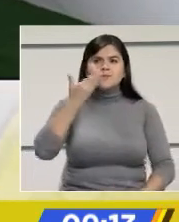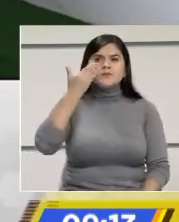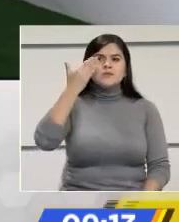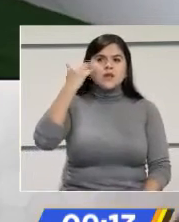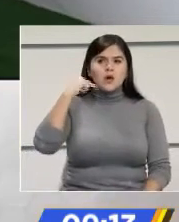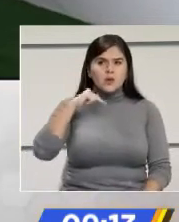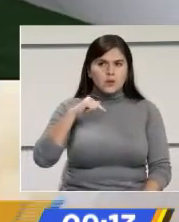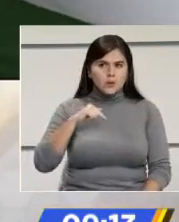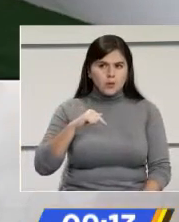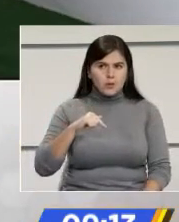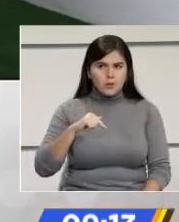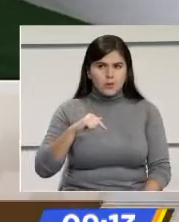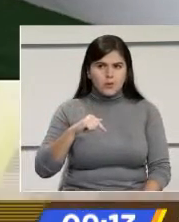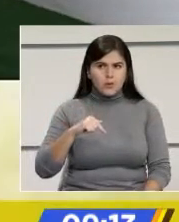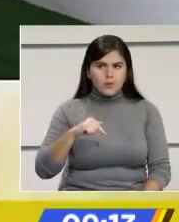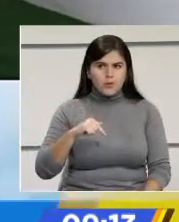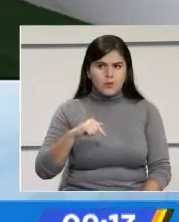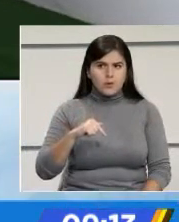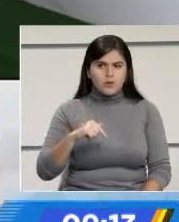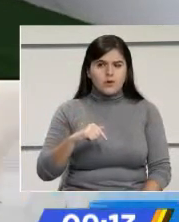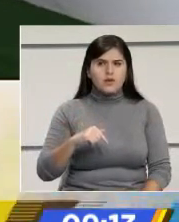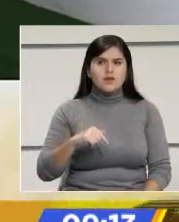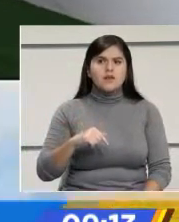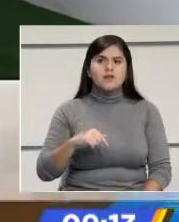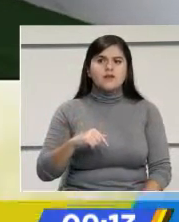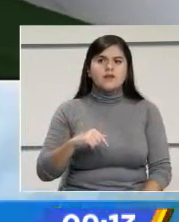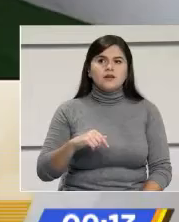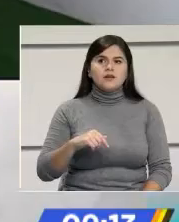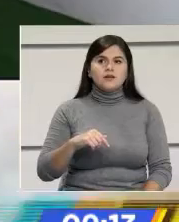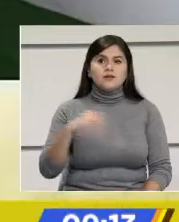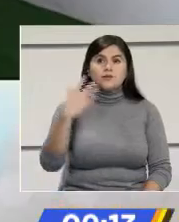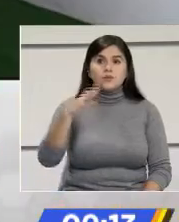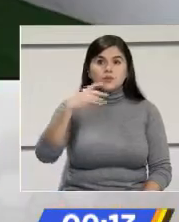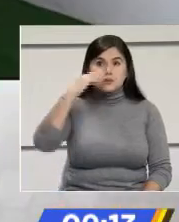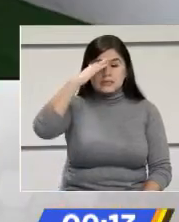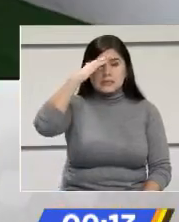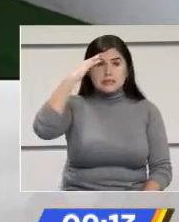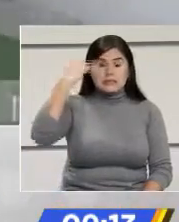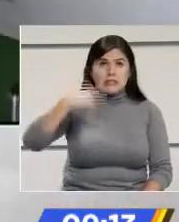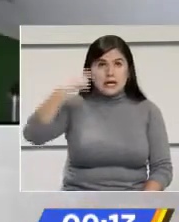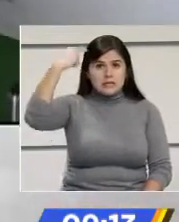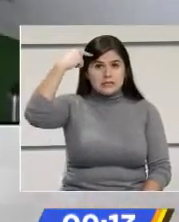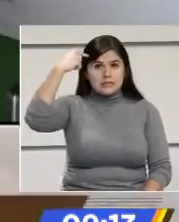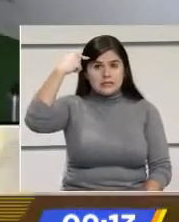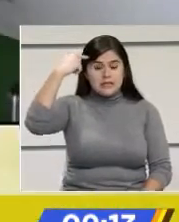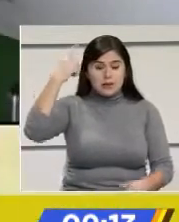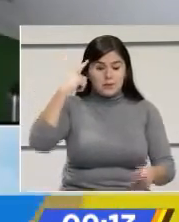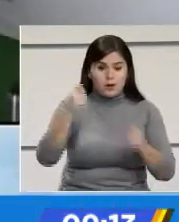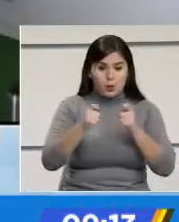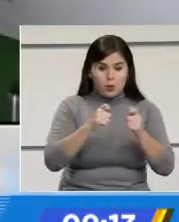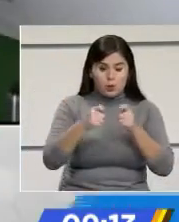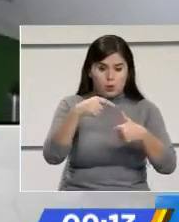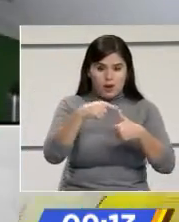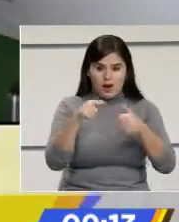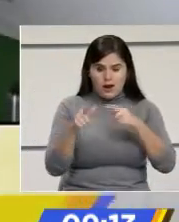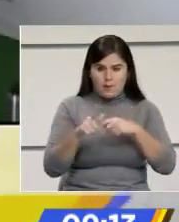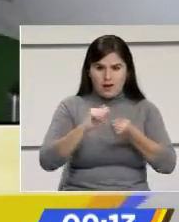respirando. Ajá. Hacer cachitos también. Van activando, ajá, el cerebro haciendo sus ejercicios controlados con los